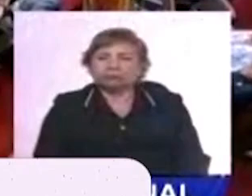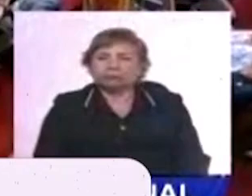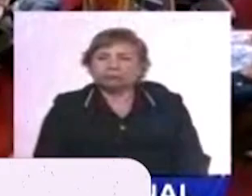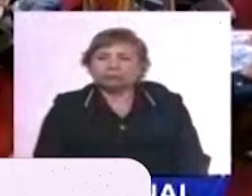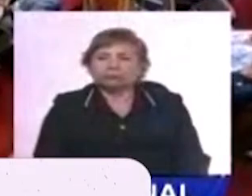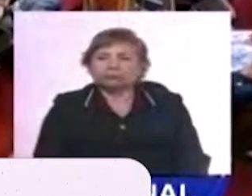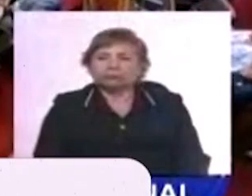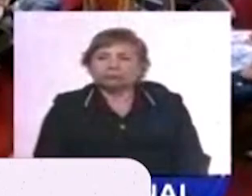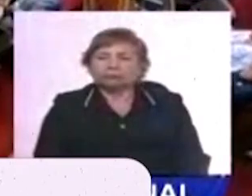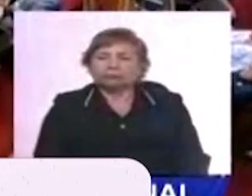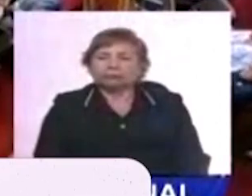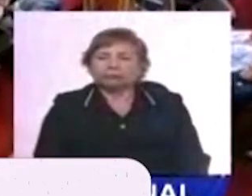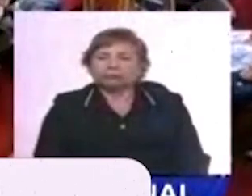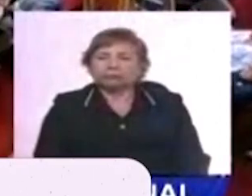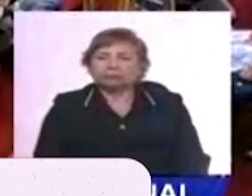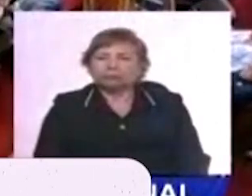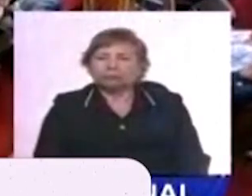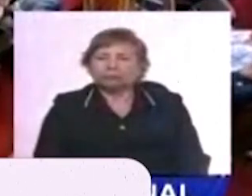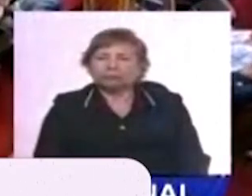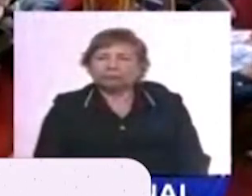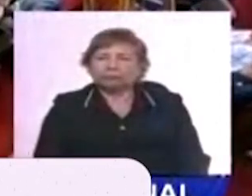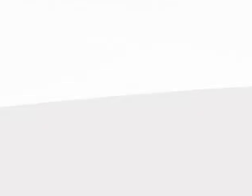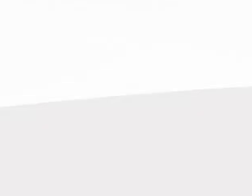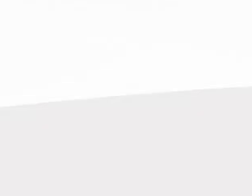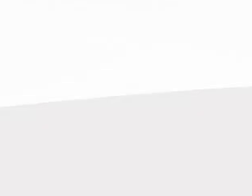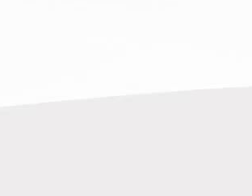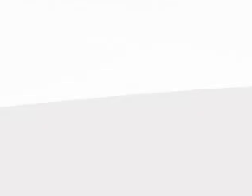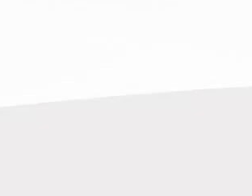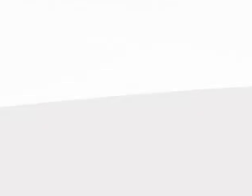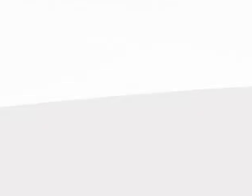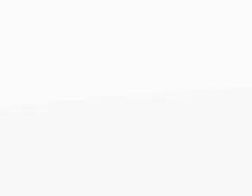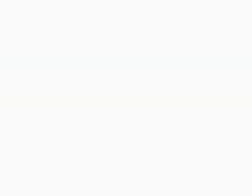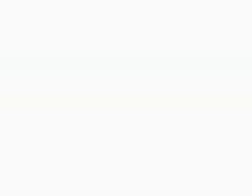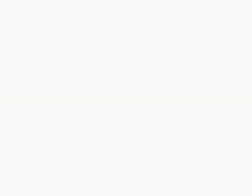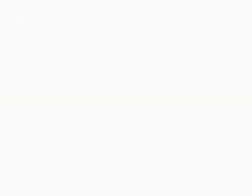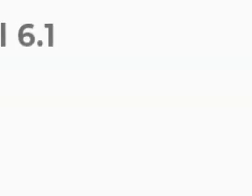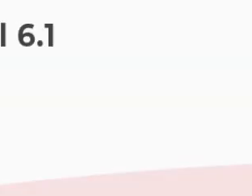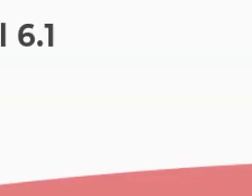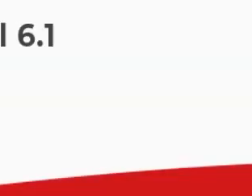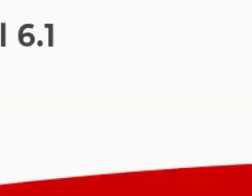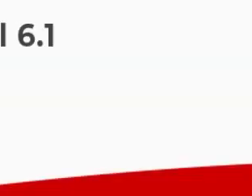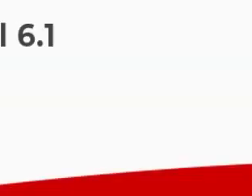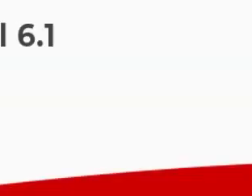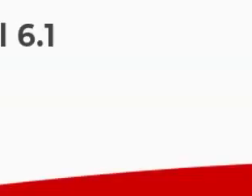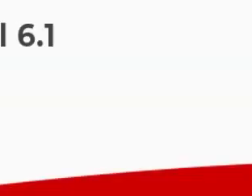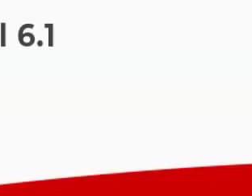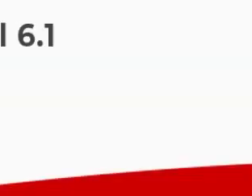elecciones al 2023.